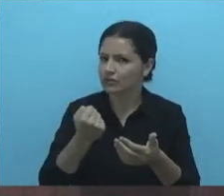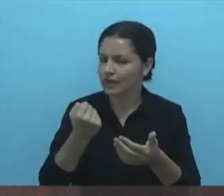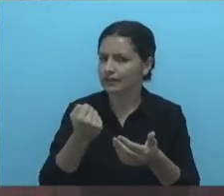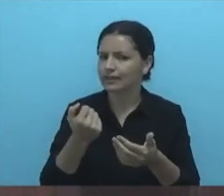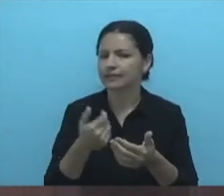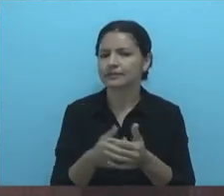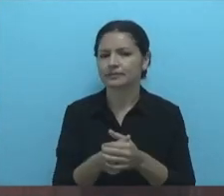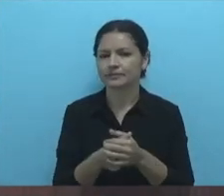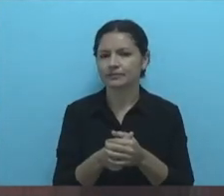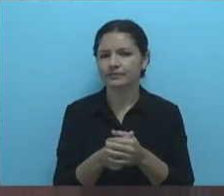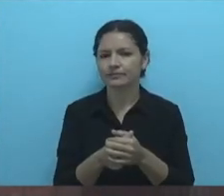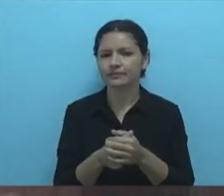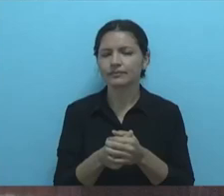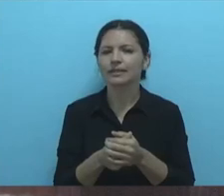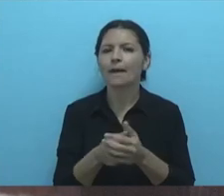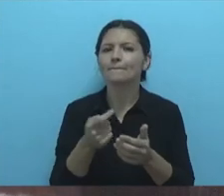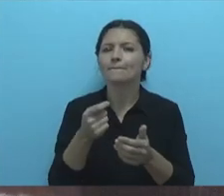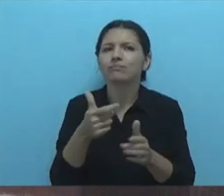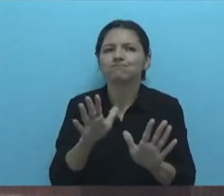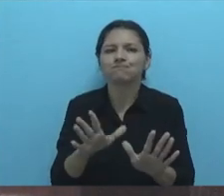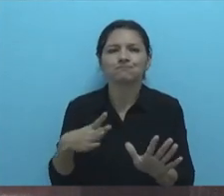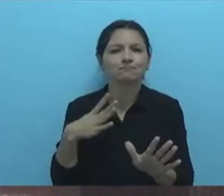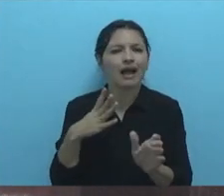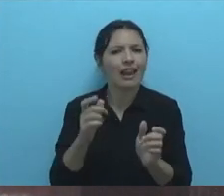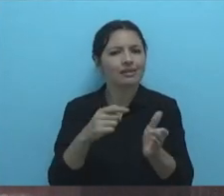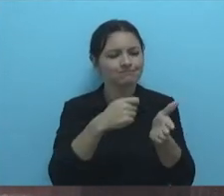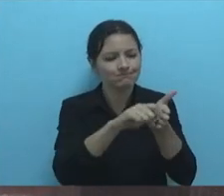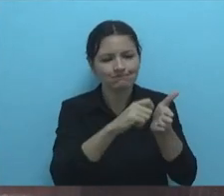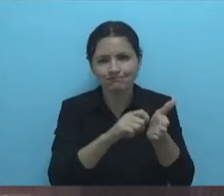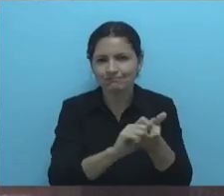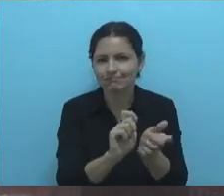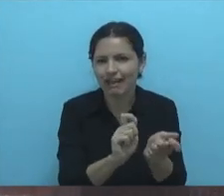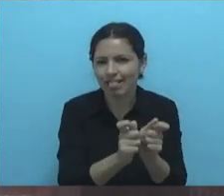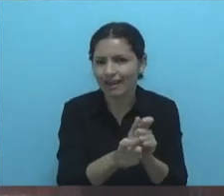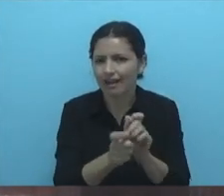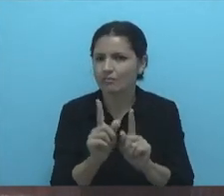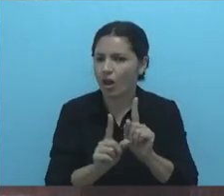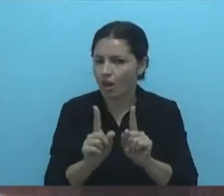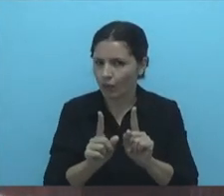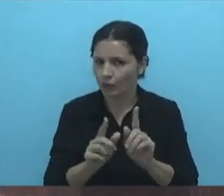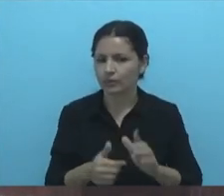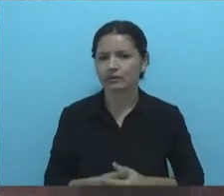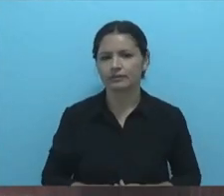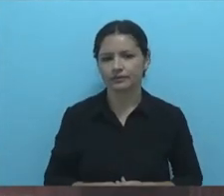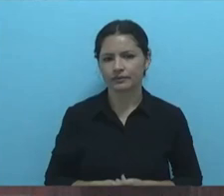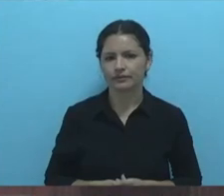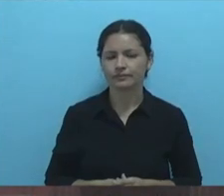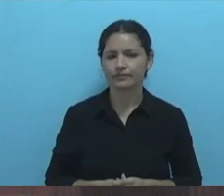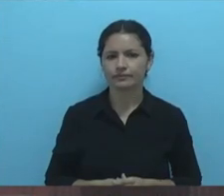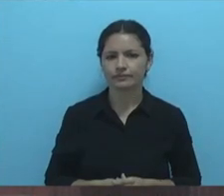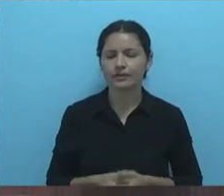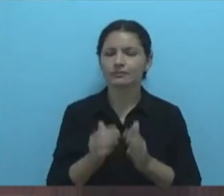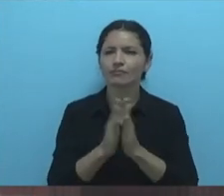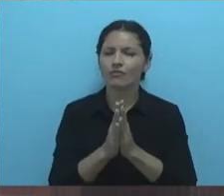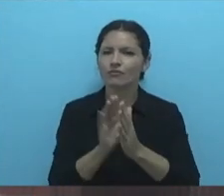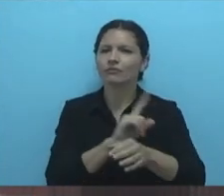hoy a todas luces no es suficiente y que requiere de la voluntad de este cuerpo pero también del poder ejecutivo al que le pedimos que por favor reaccione se